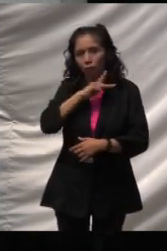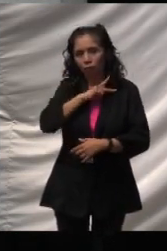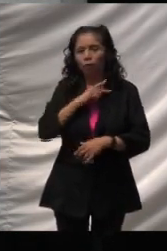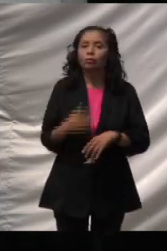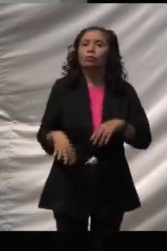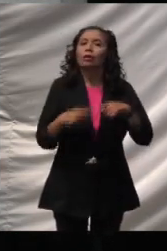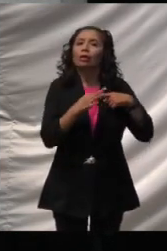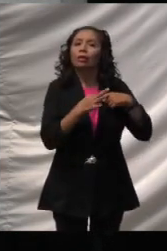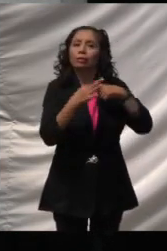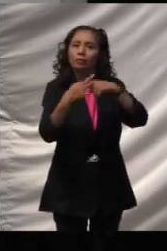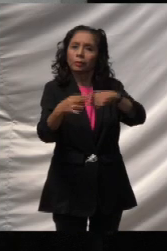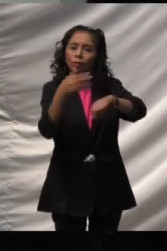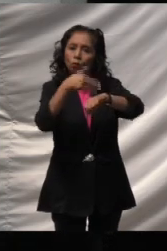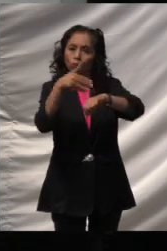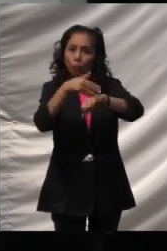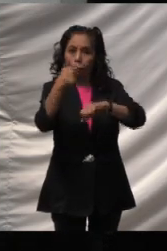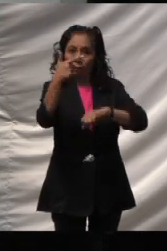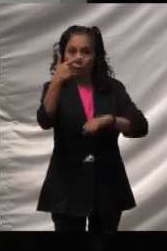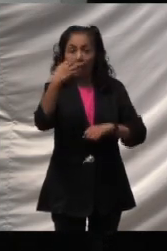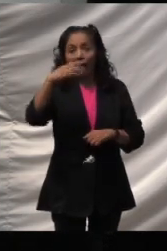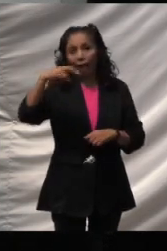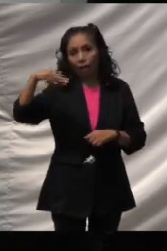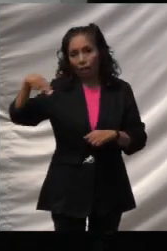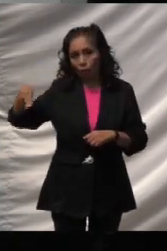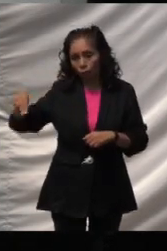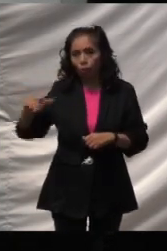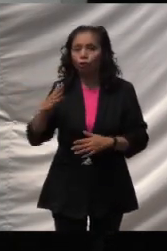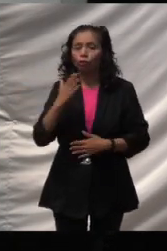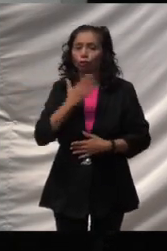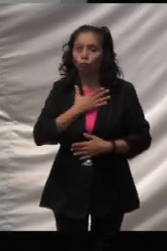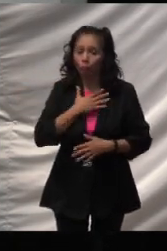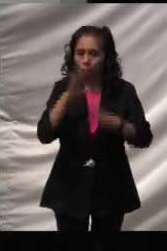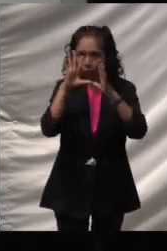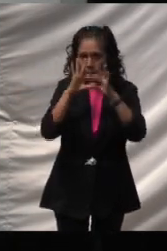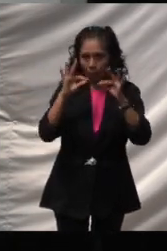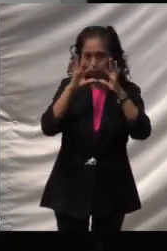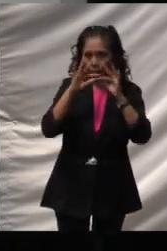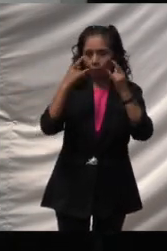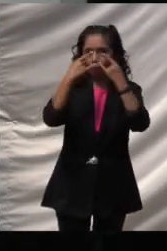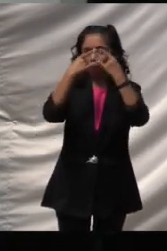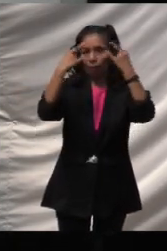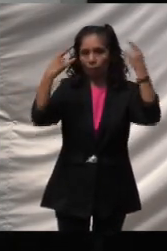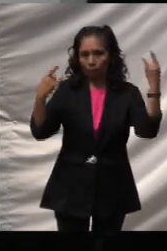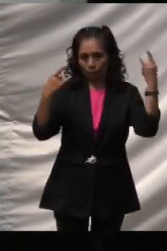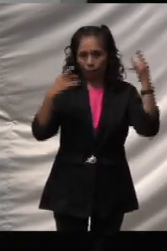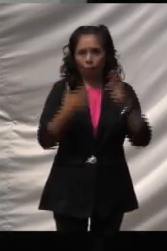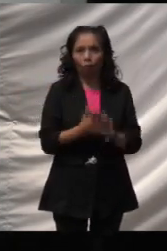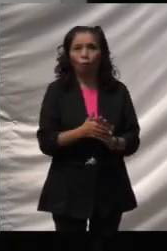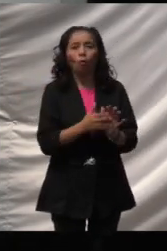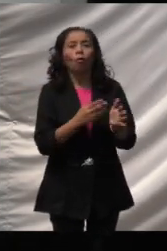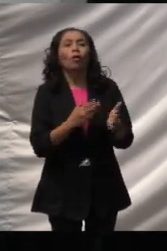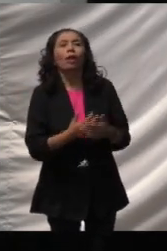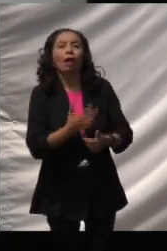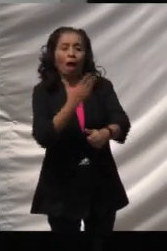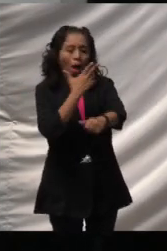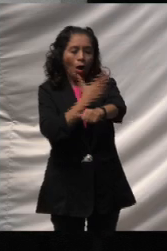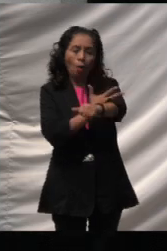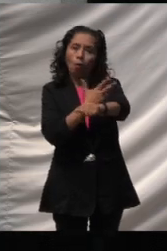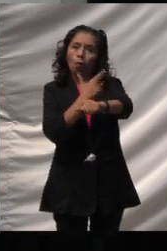Distrito 7 de Cancún y hoy vengo a exponer mi cuento llamado La honestidad siempre va por